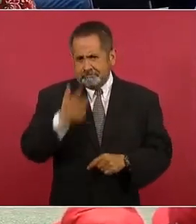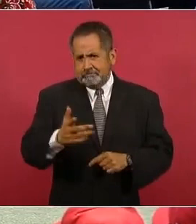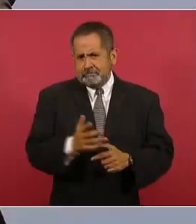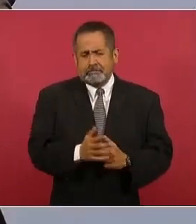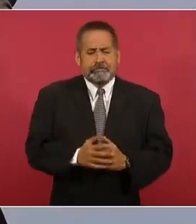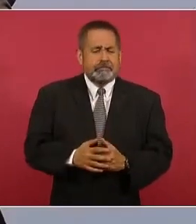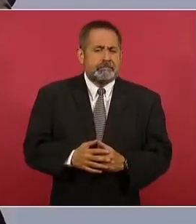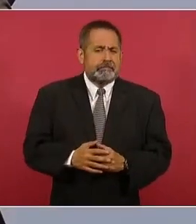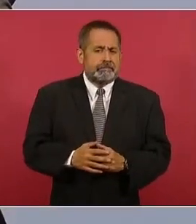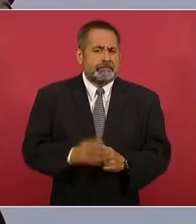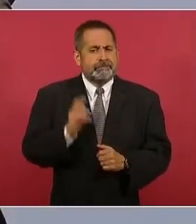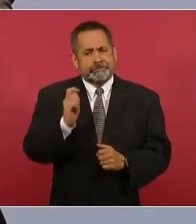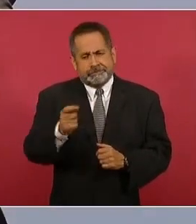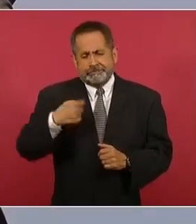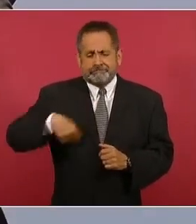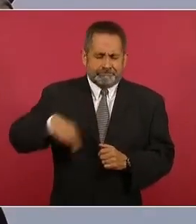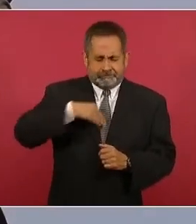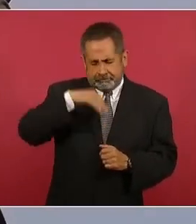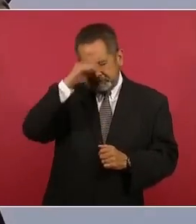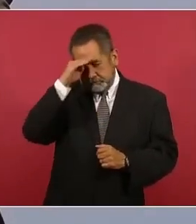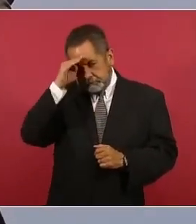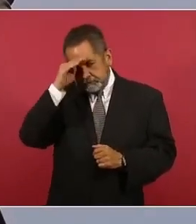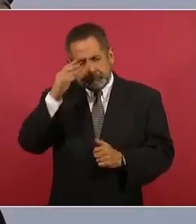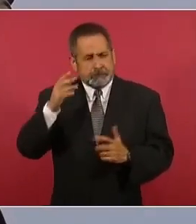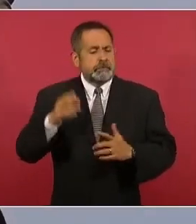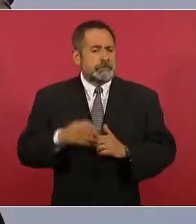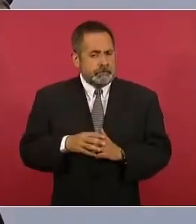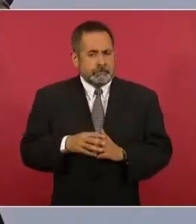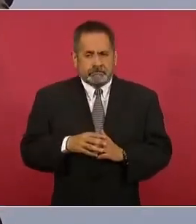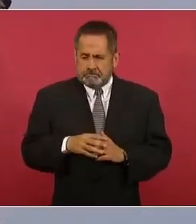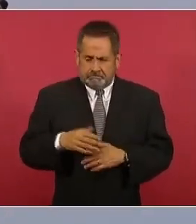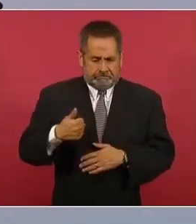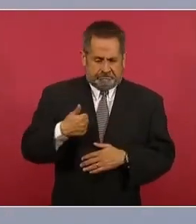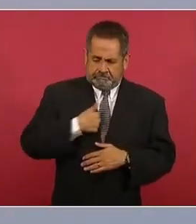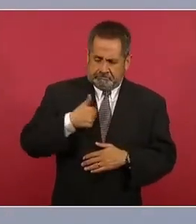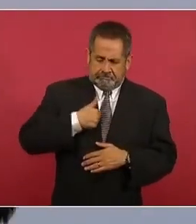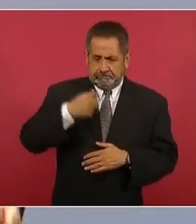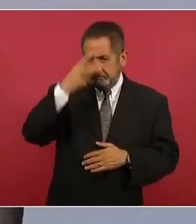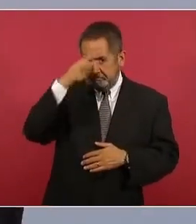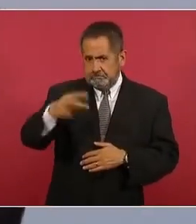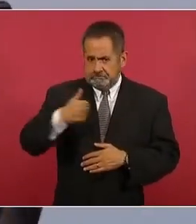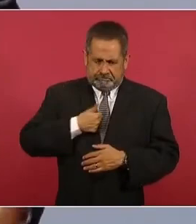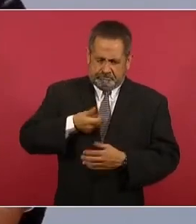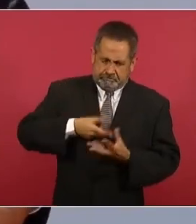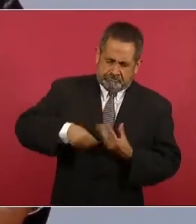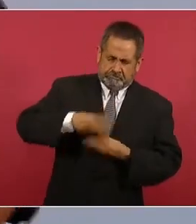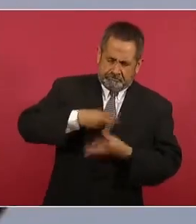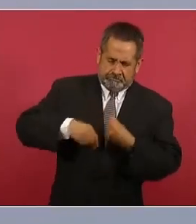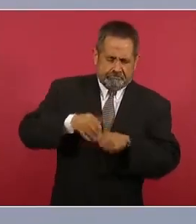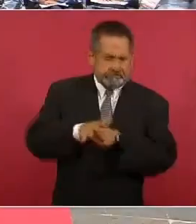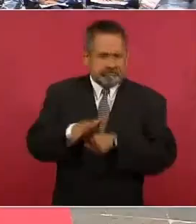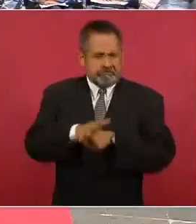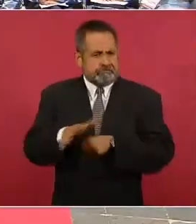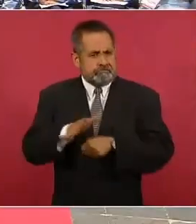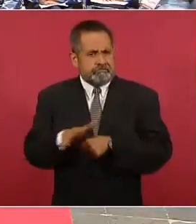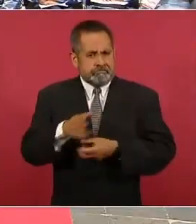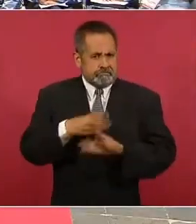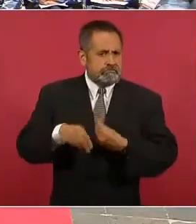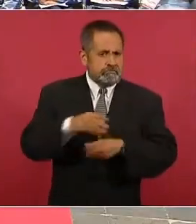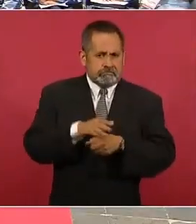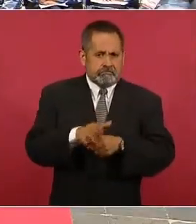Tenemos que apostar a la autosuficiencia. Miren